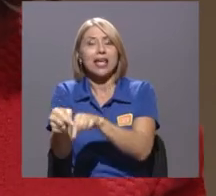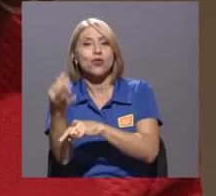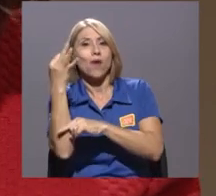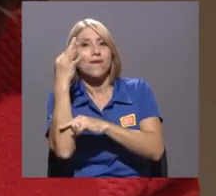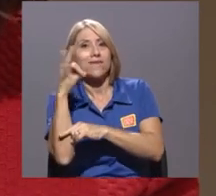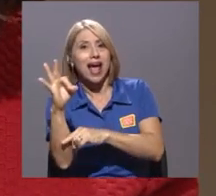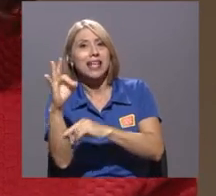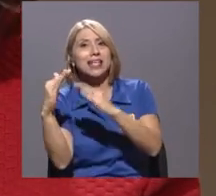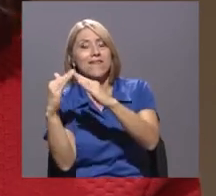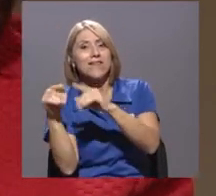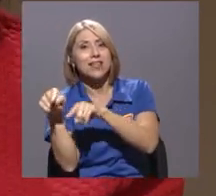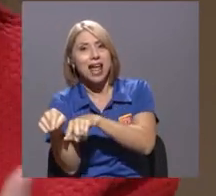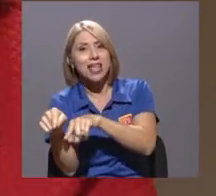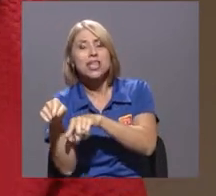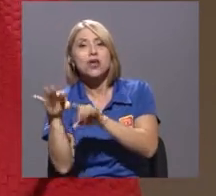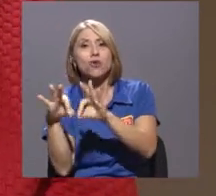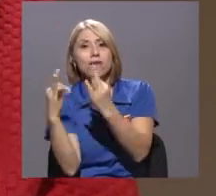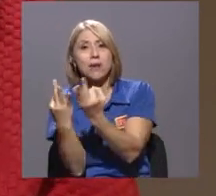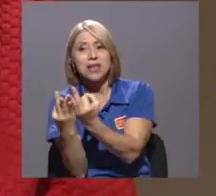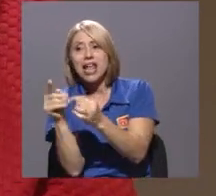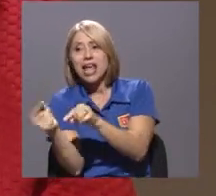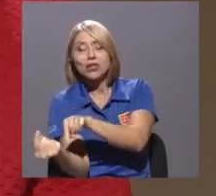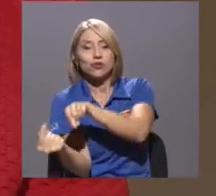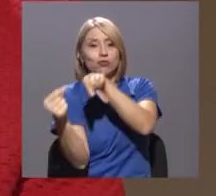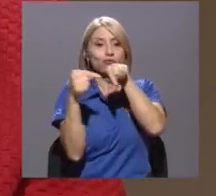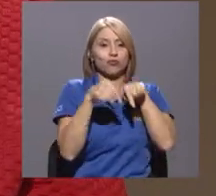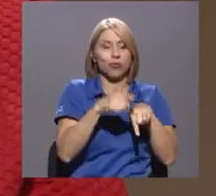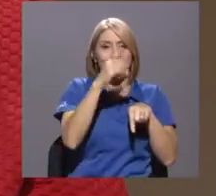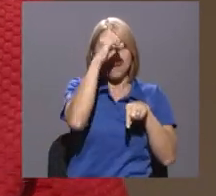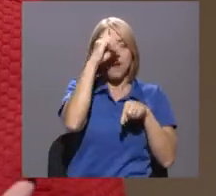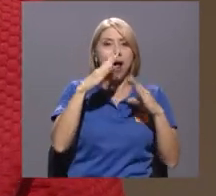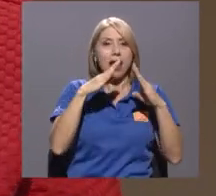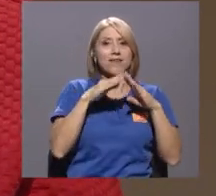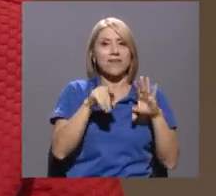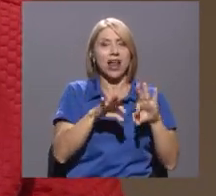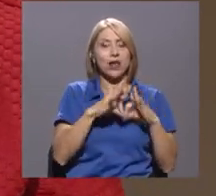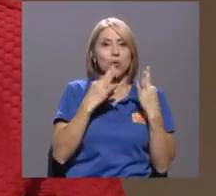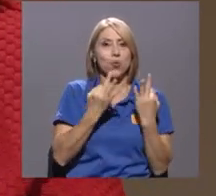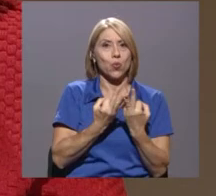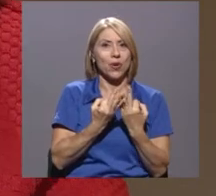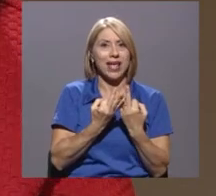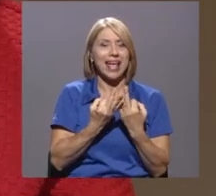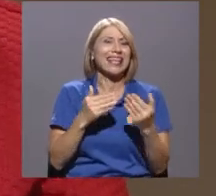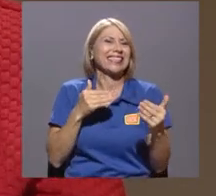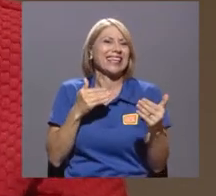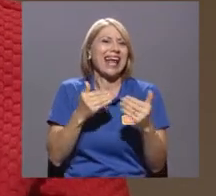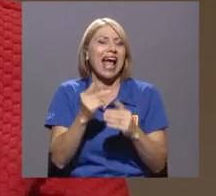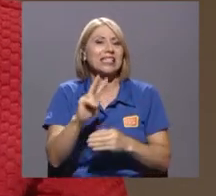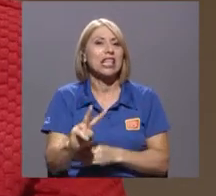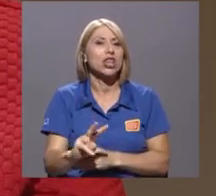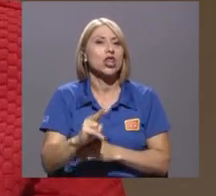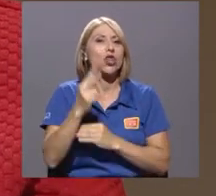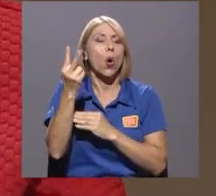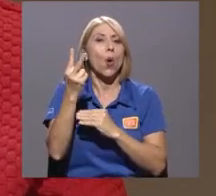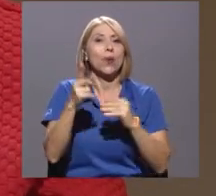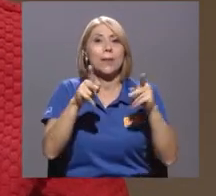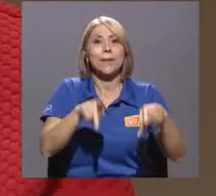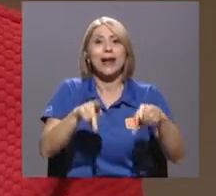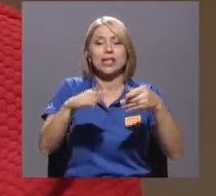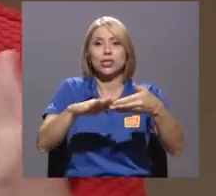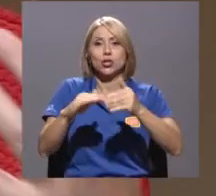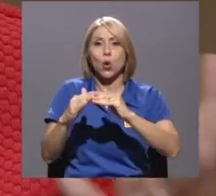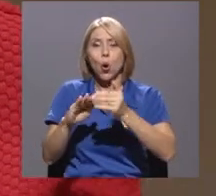los franceses es doble casi la población de no totalmente pero casi doble la población de costa rica